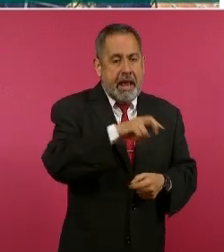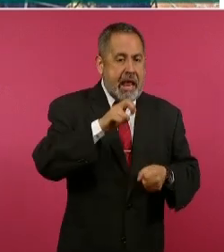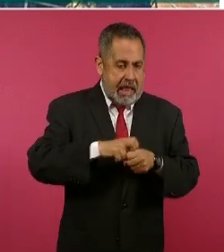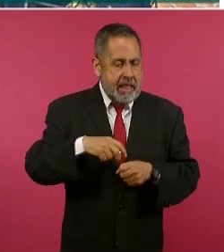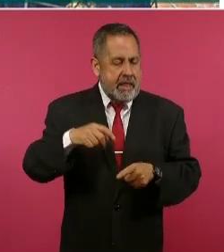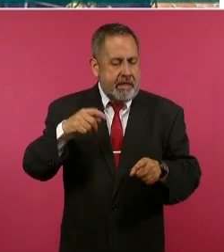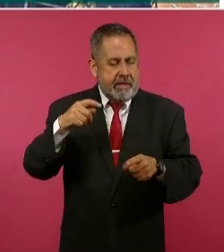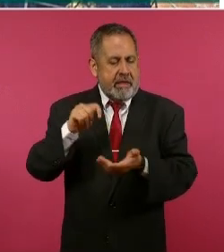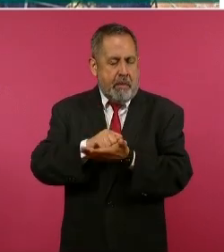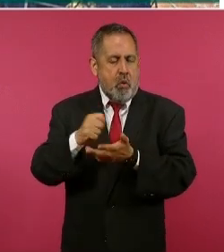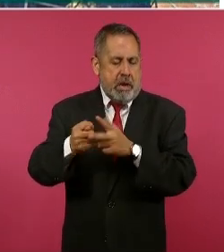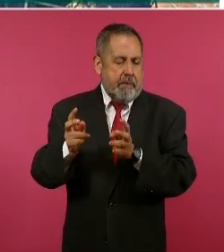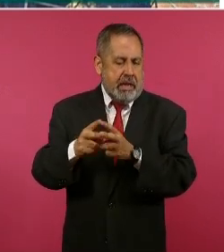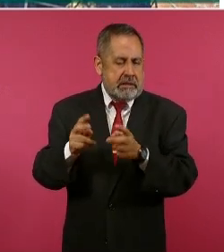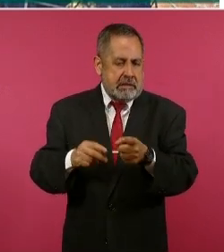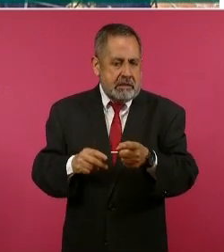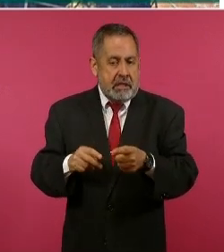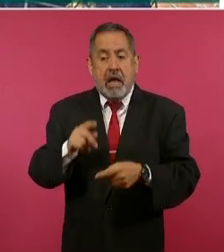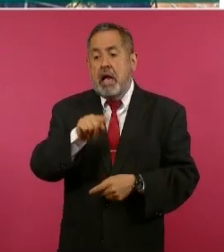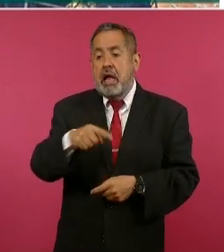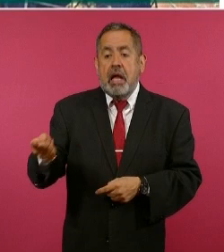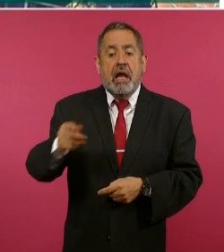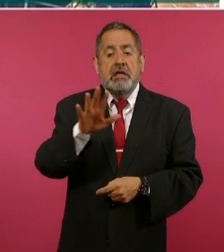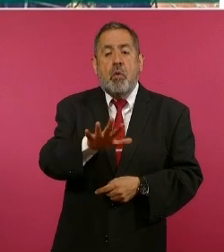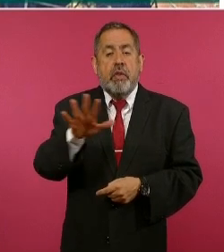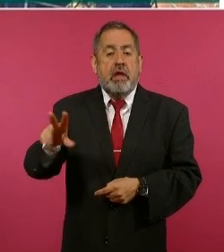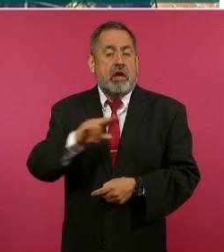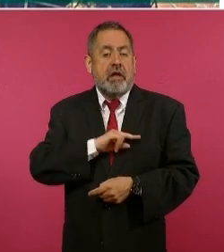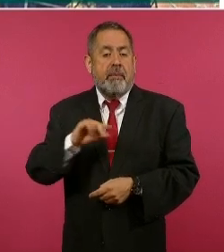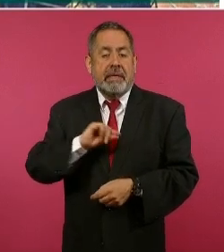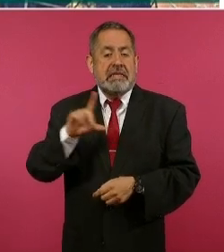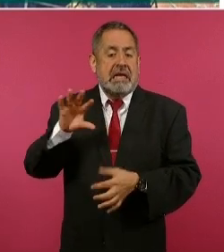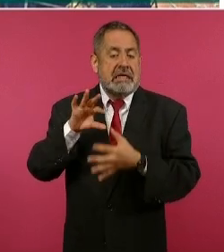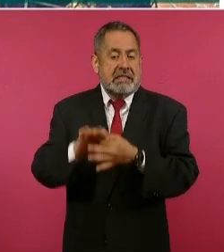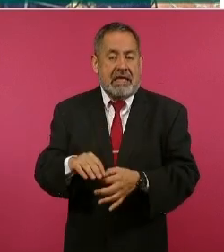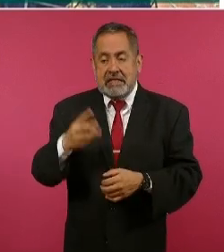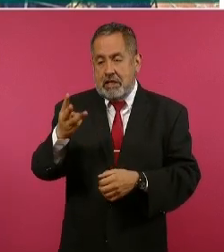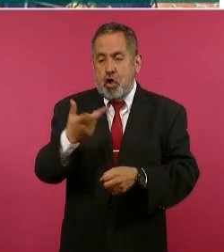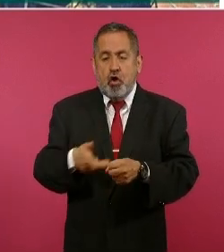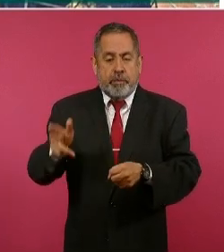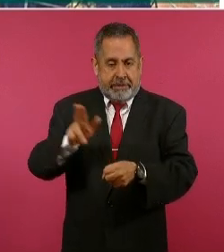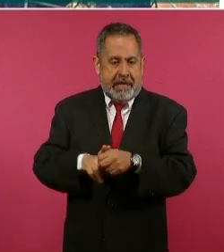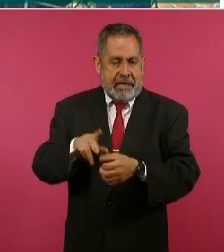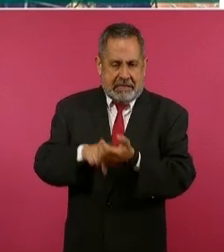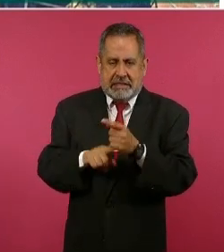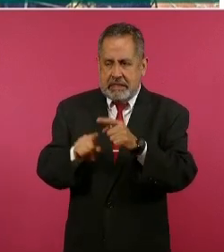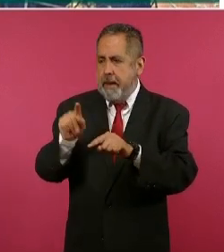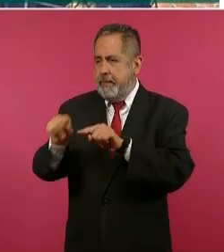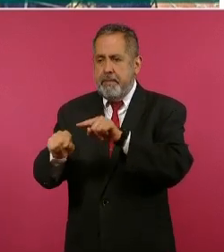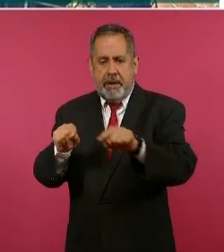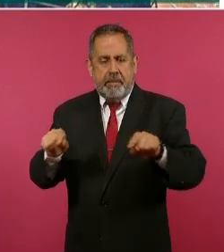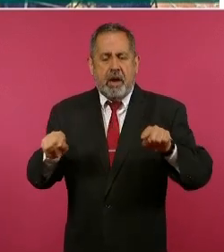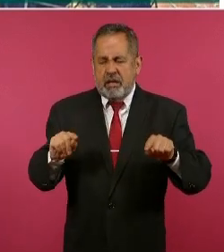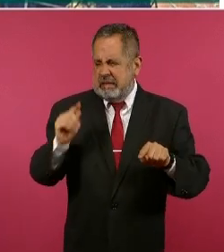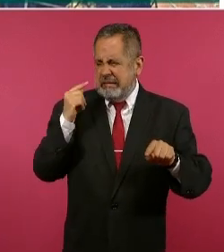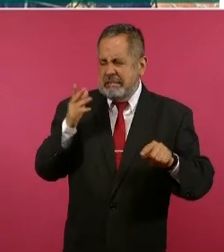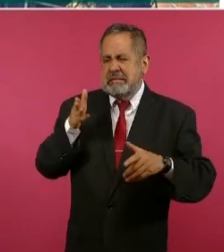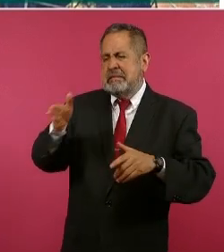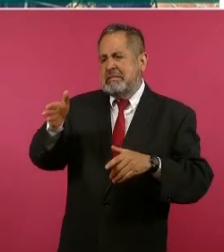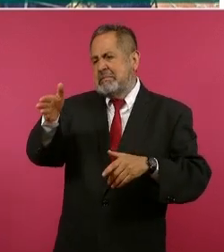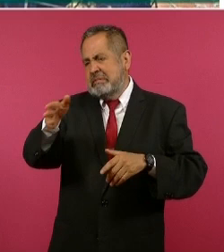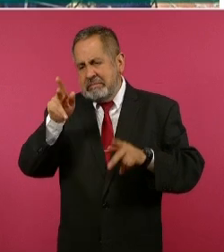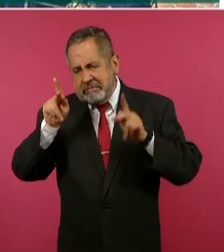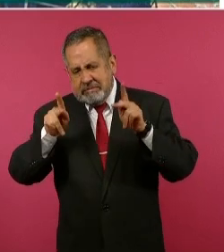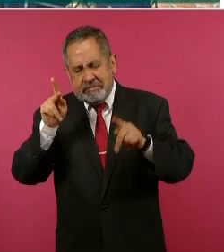Tamaulipas y 55 médicas y médicos especialistas en 3 hospitales de Tamaulipas. Acabamos de estar por allá, son los